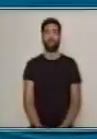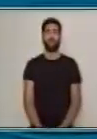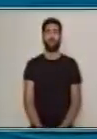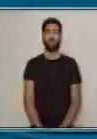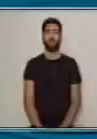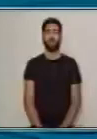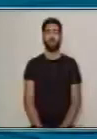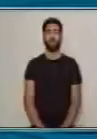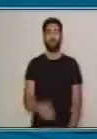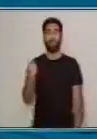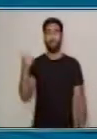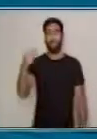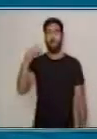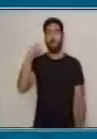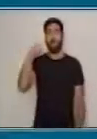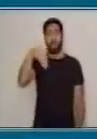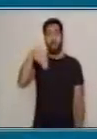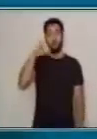La mirada.